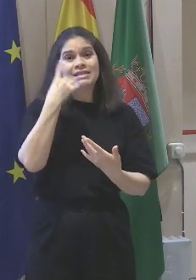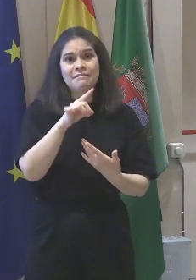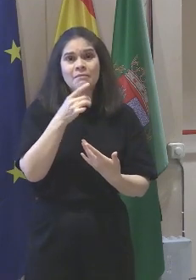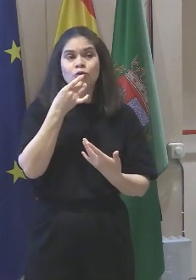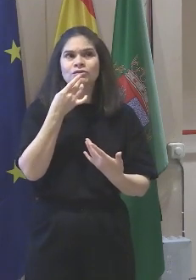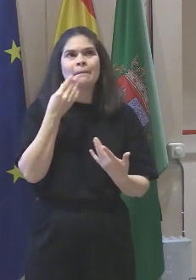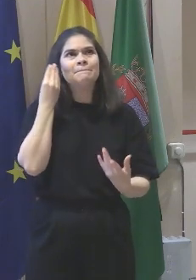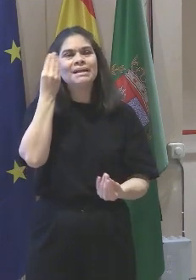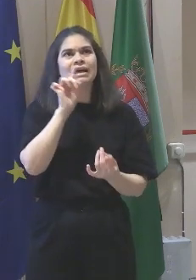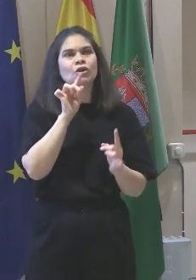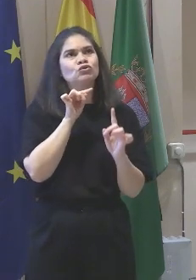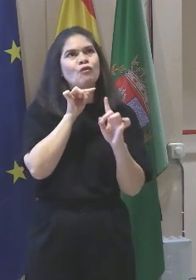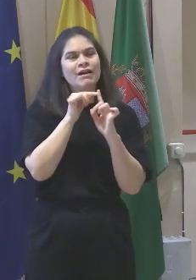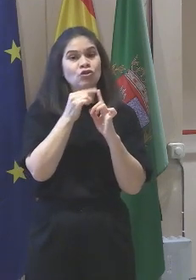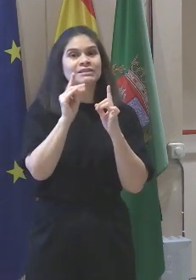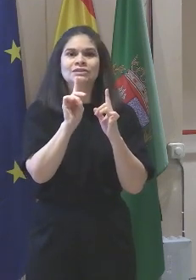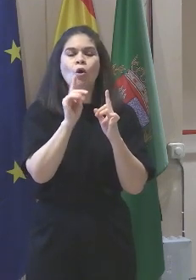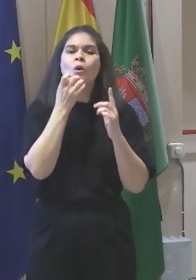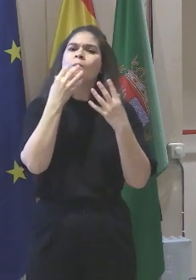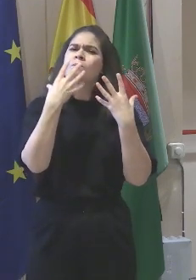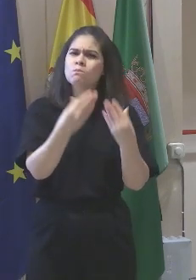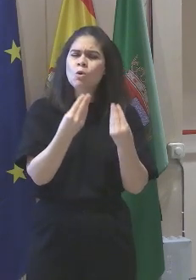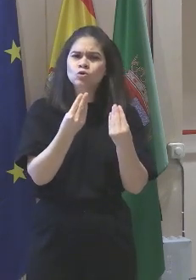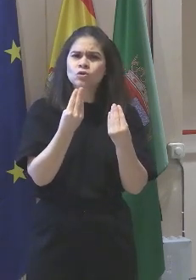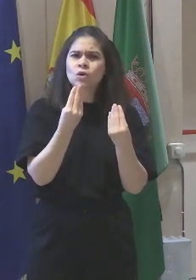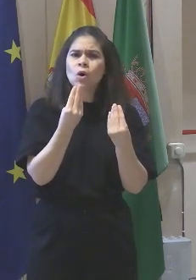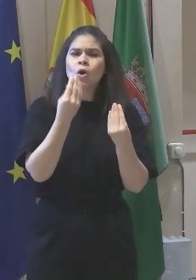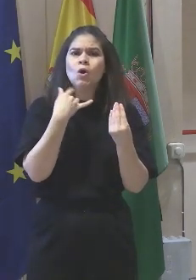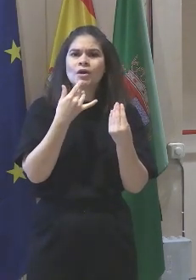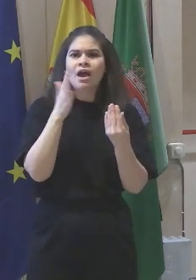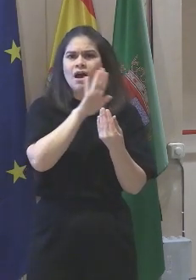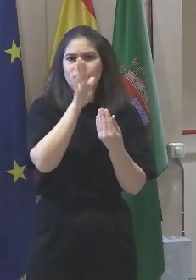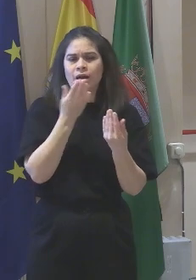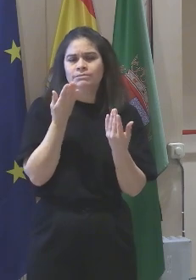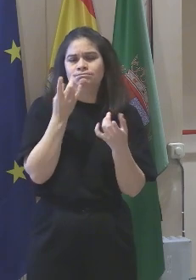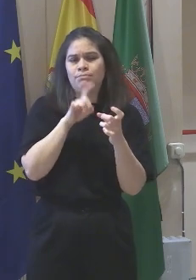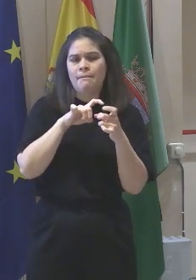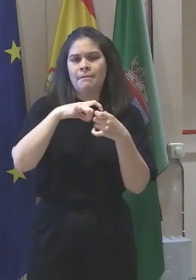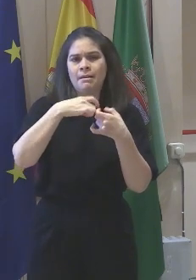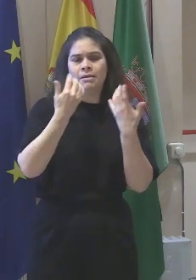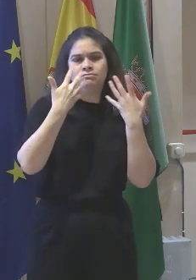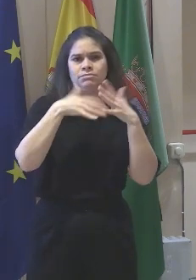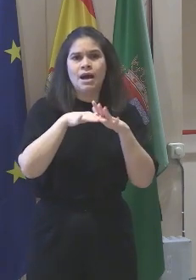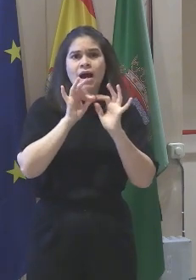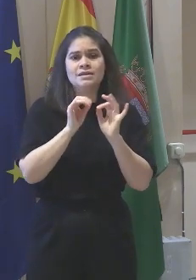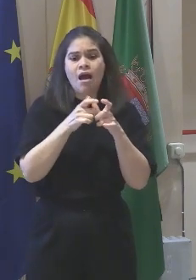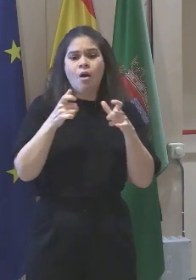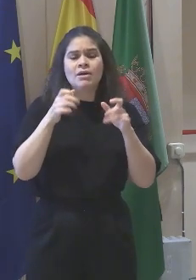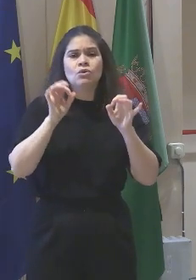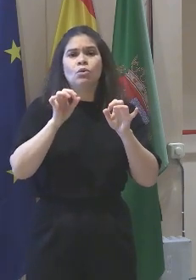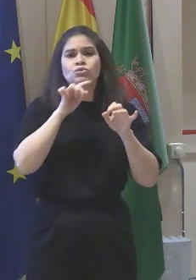un factor, sino muchos los que están contribuyendo a ese aumento de la incidencia de la diabetes tipo